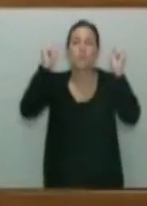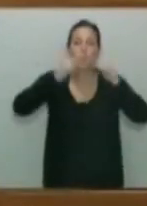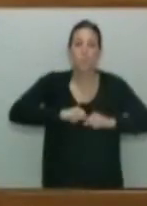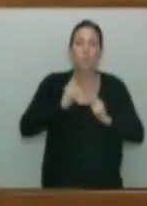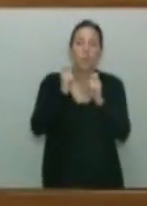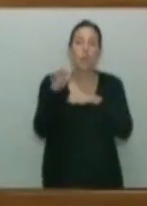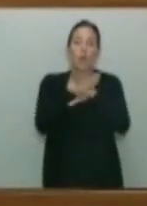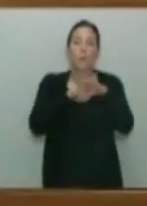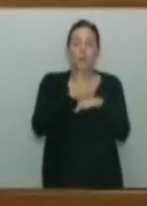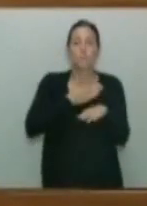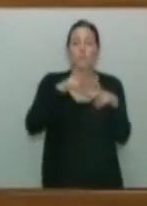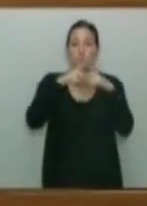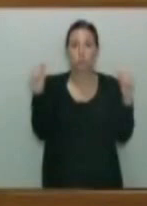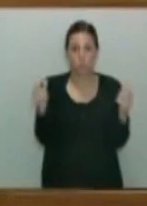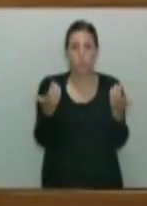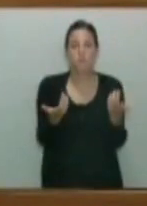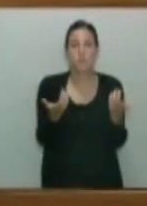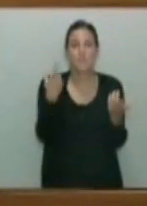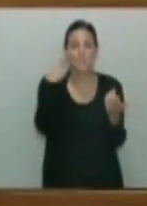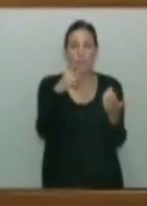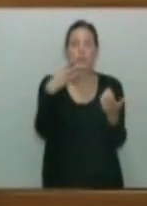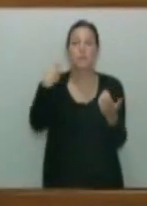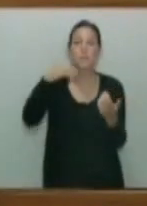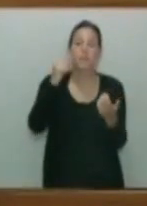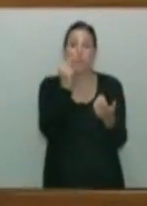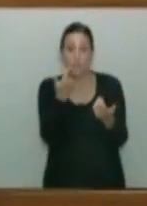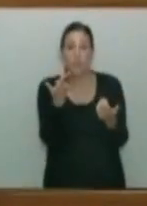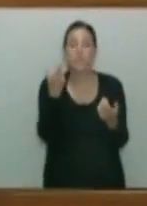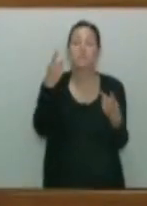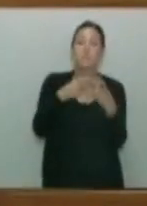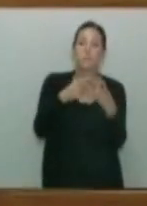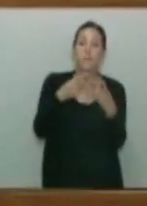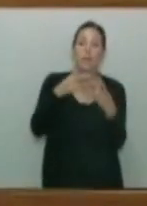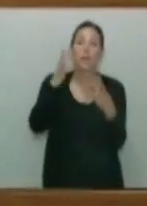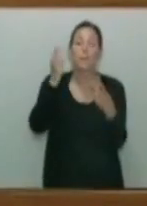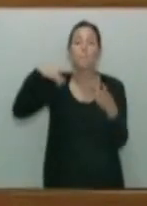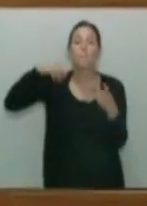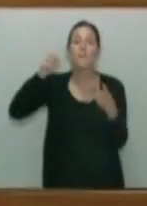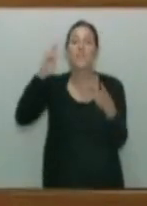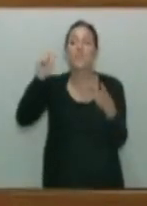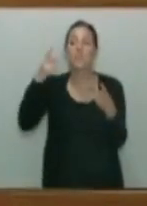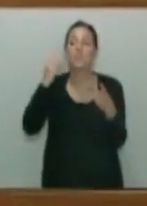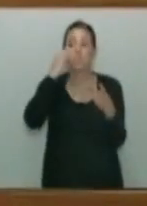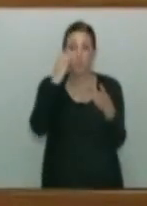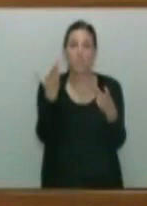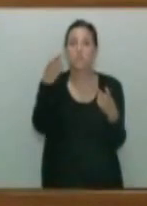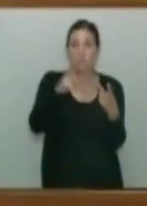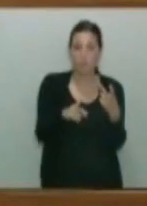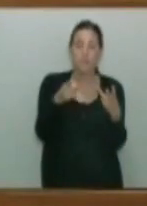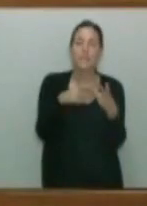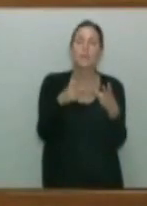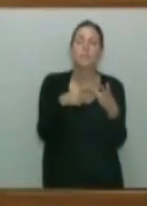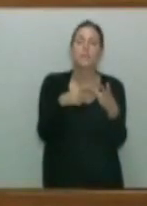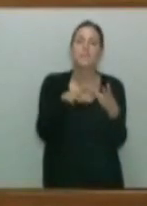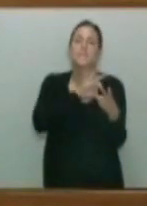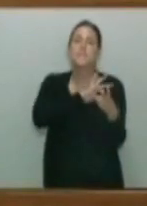comunidad. Lo sabe el presidente Fernández, lo sabe doña Mercedes Fernández y lo sabe también